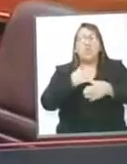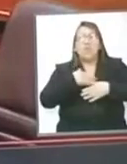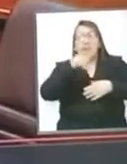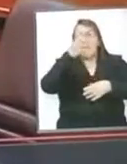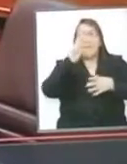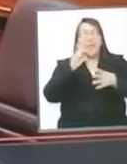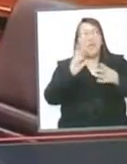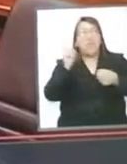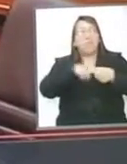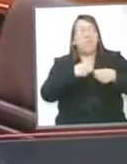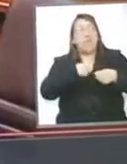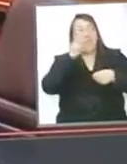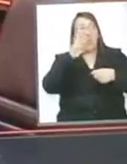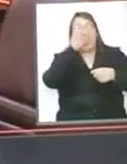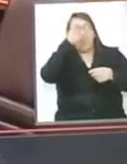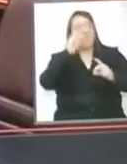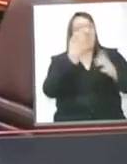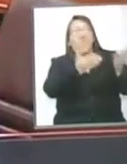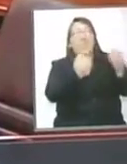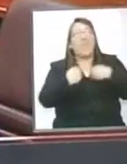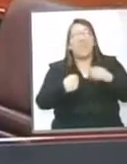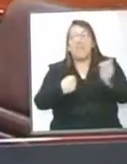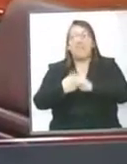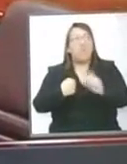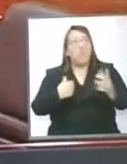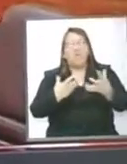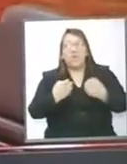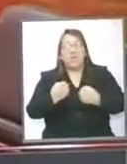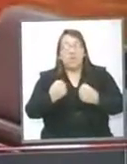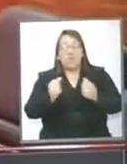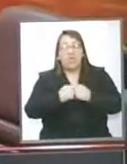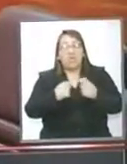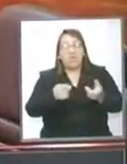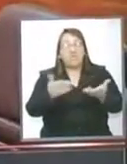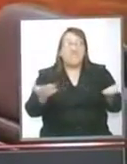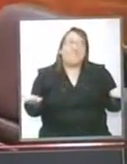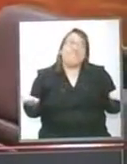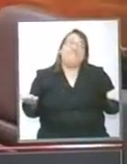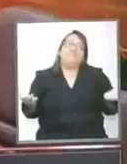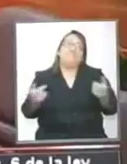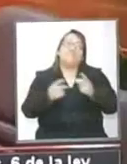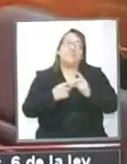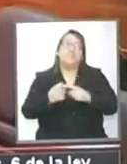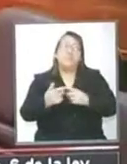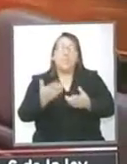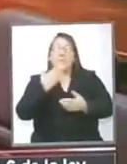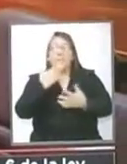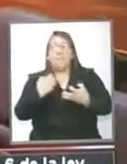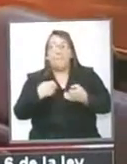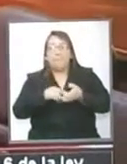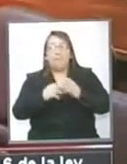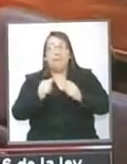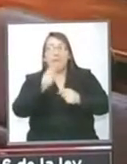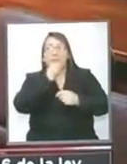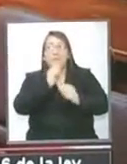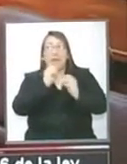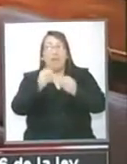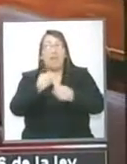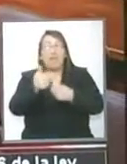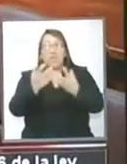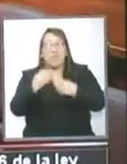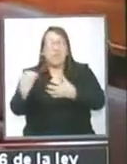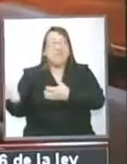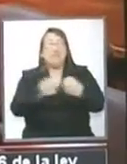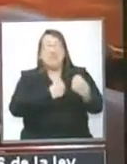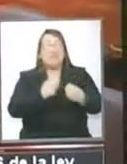patrimonio que pertenecía al Cusco y no lo quieren devolver. Con esos antecedentes, señor, ¿quién va a querer privatizar